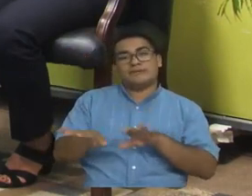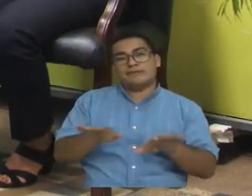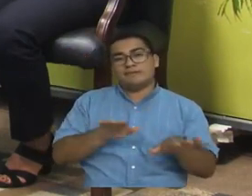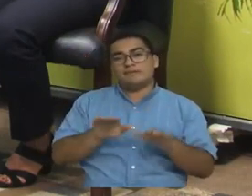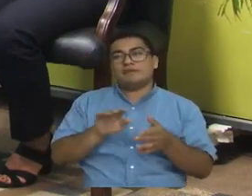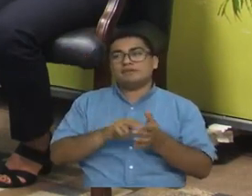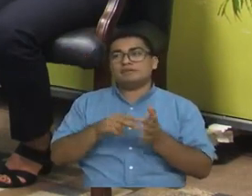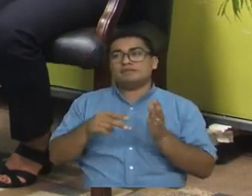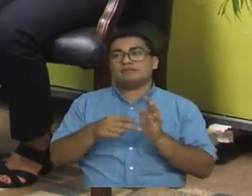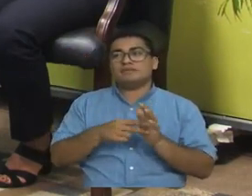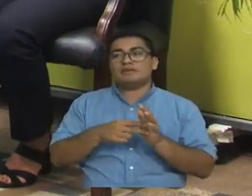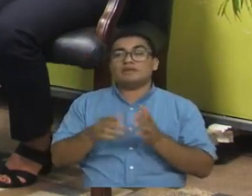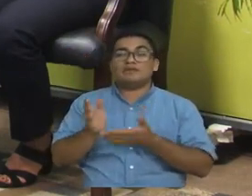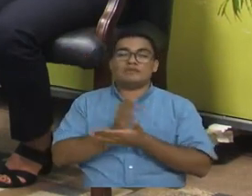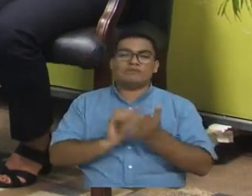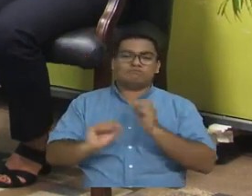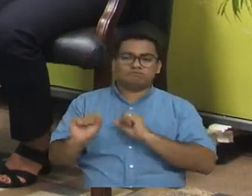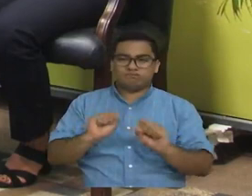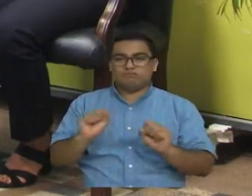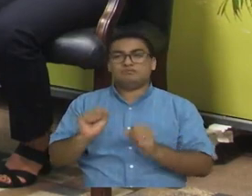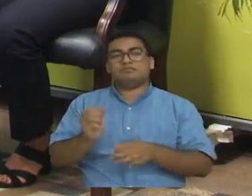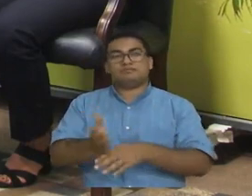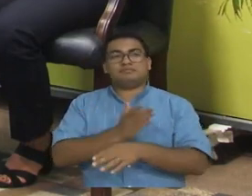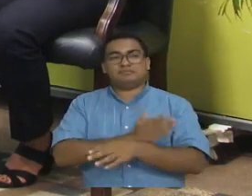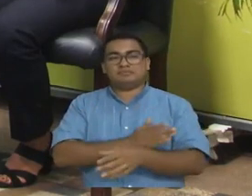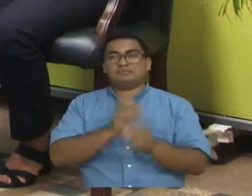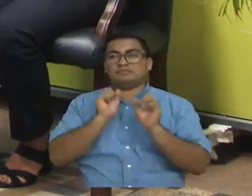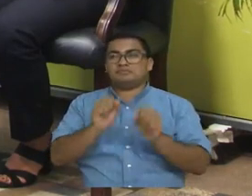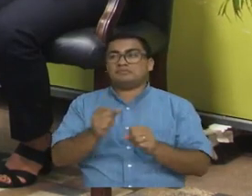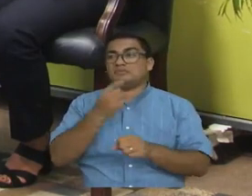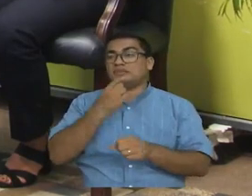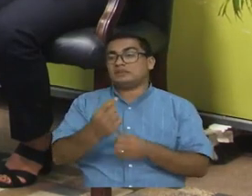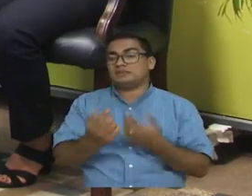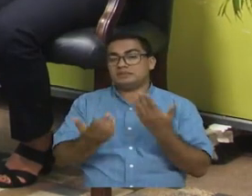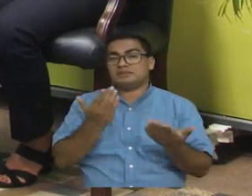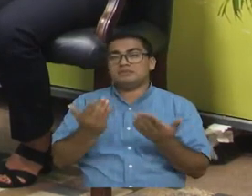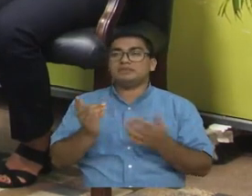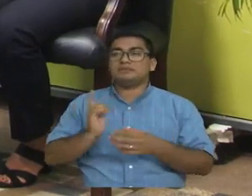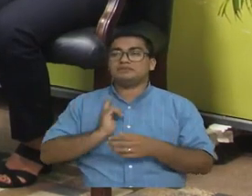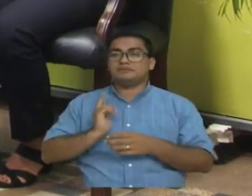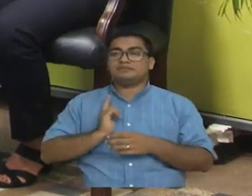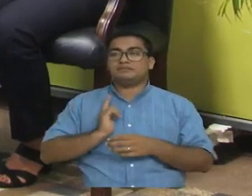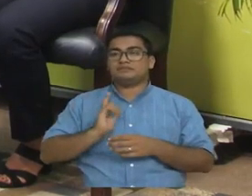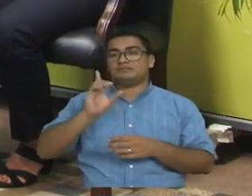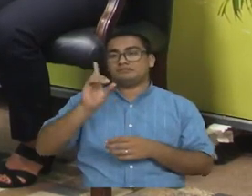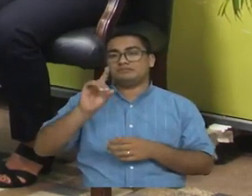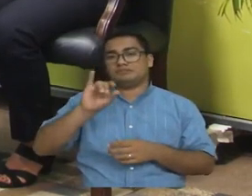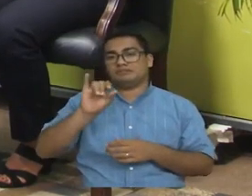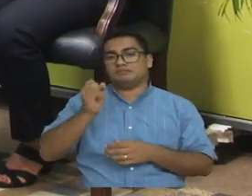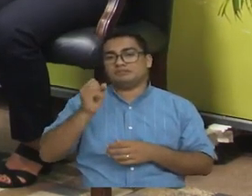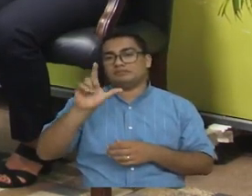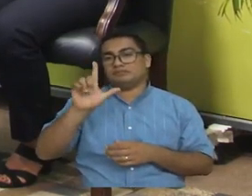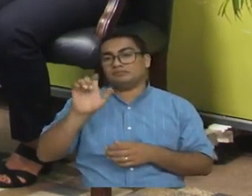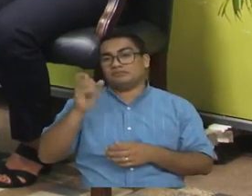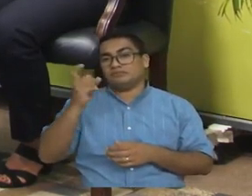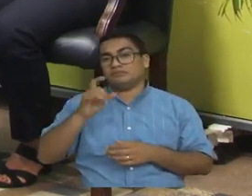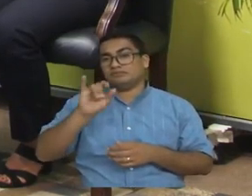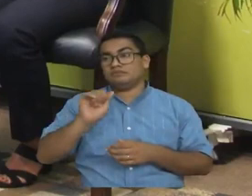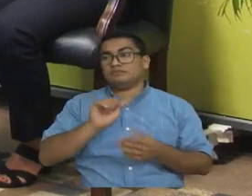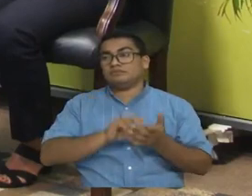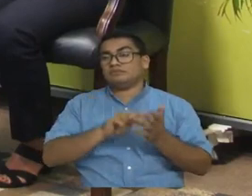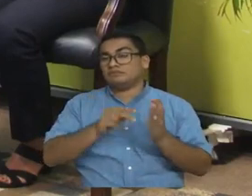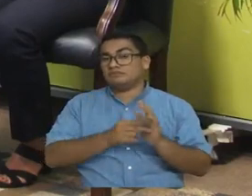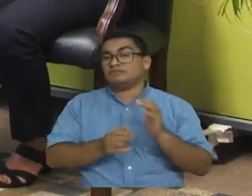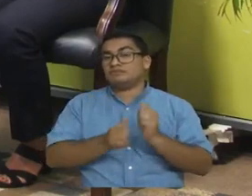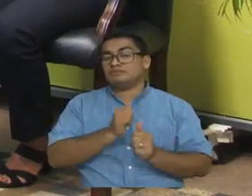las habilidades que pudieron haber superado si hubiese tenido un tratamiento. Es decir, la dislexia que no se trata, no se